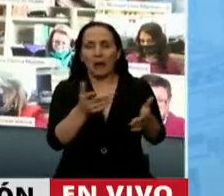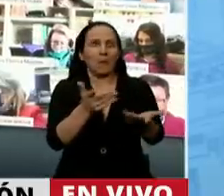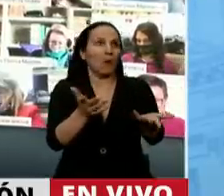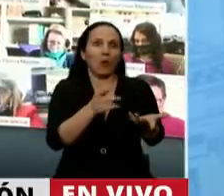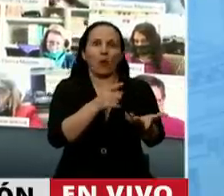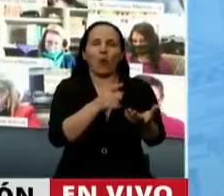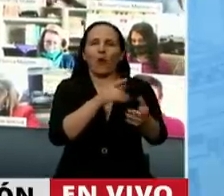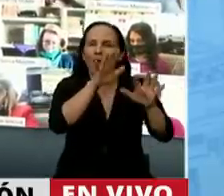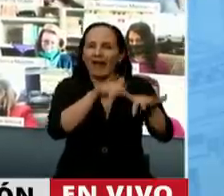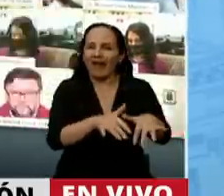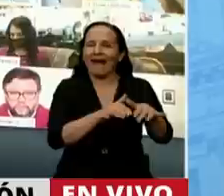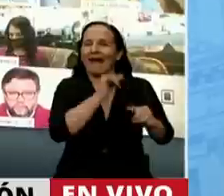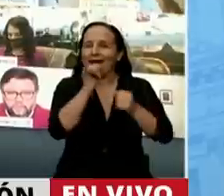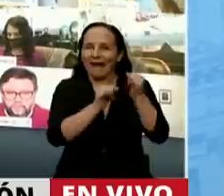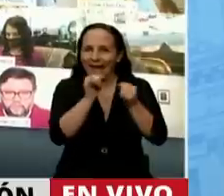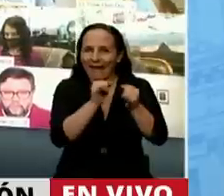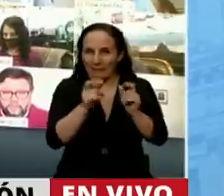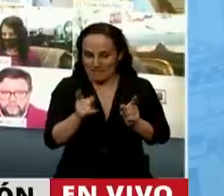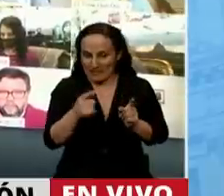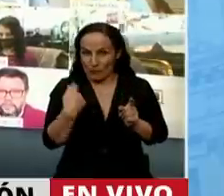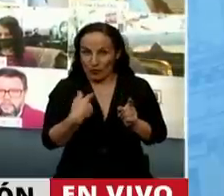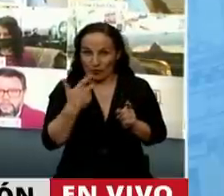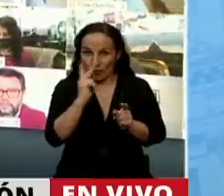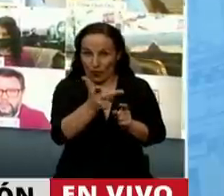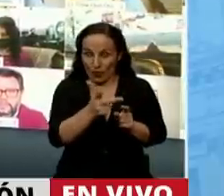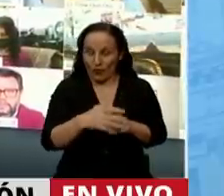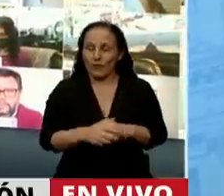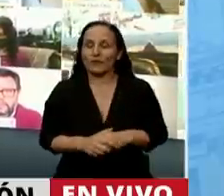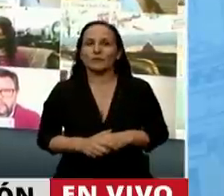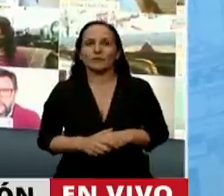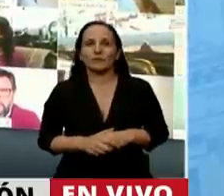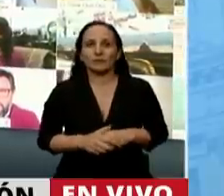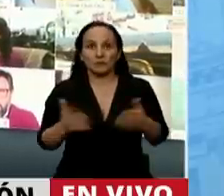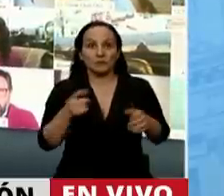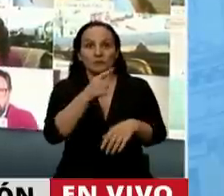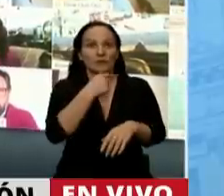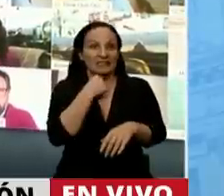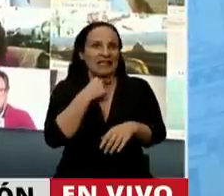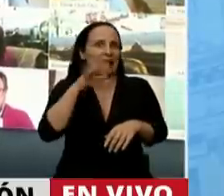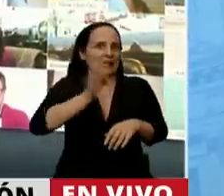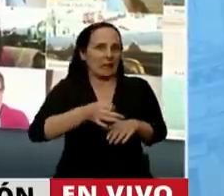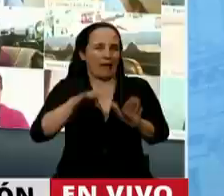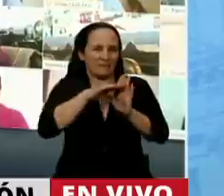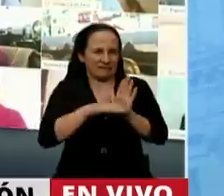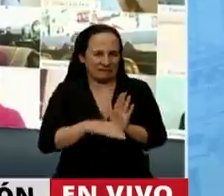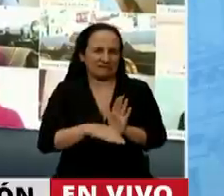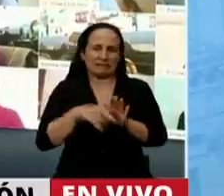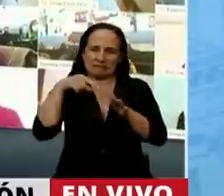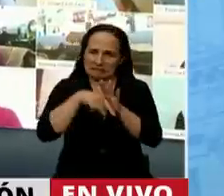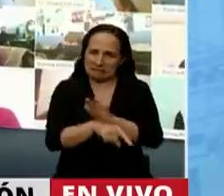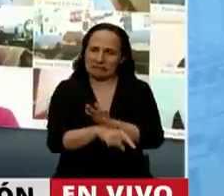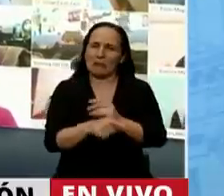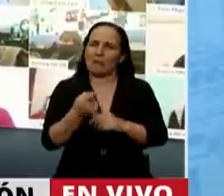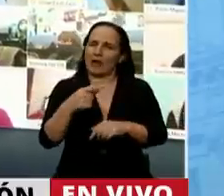explicar por escrito en detalle esto que le estoy comentando, y si quiere tener el detalle, pero sí quiero ser claro